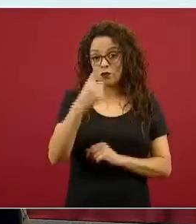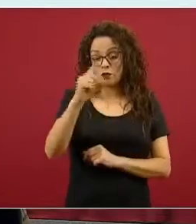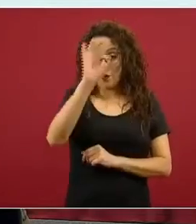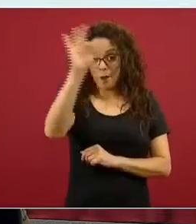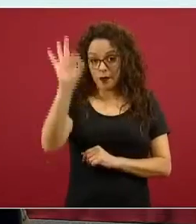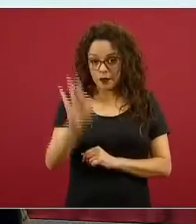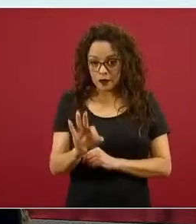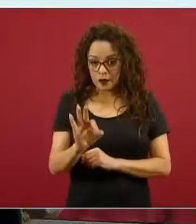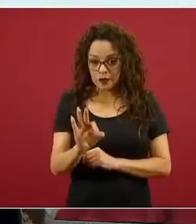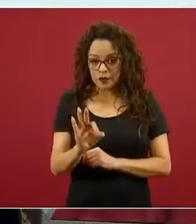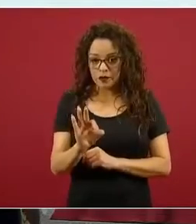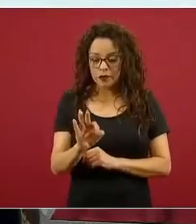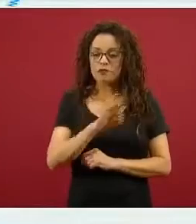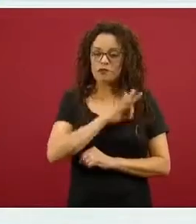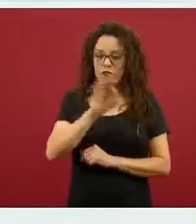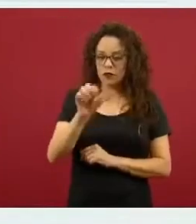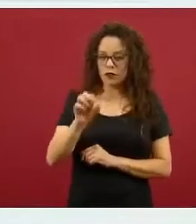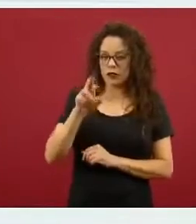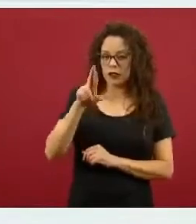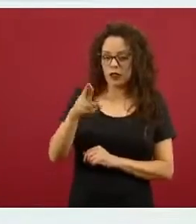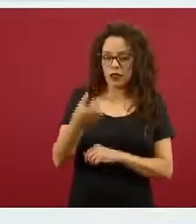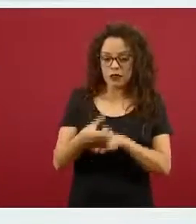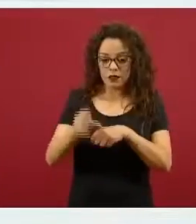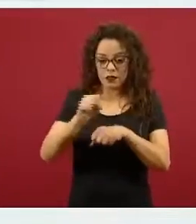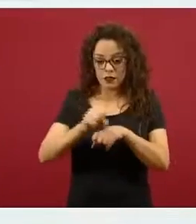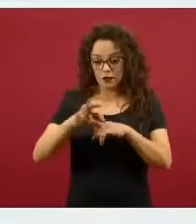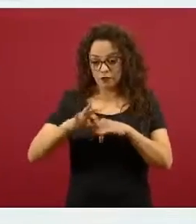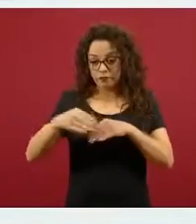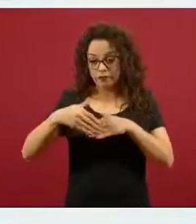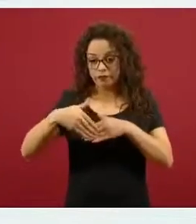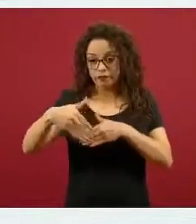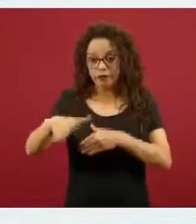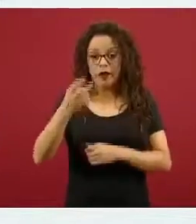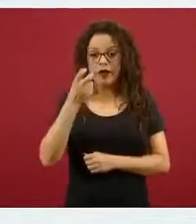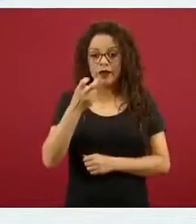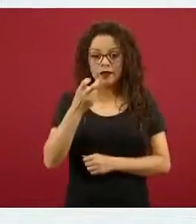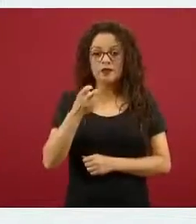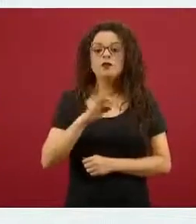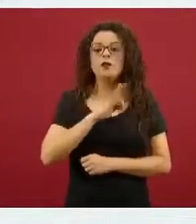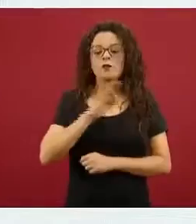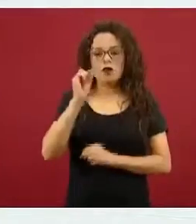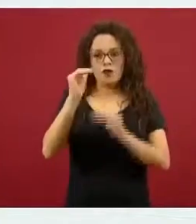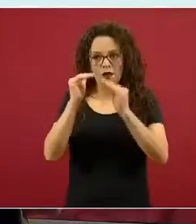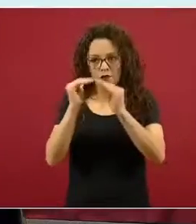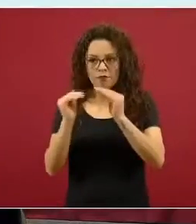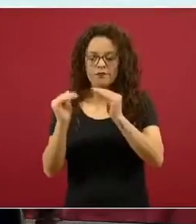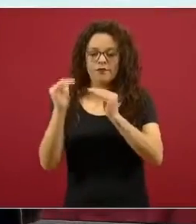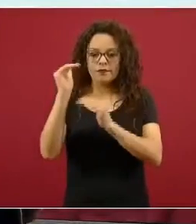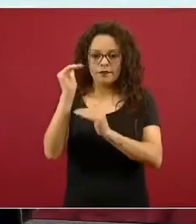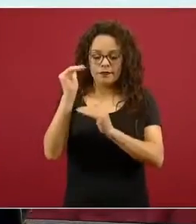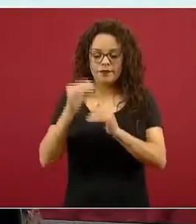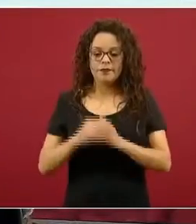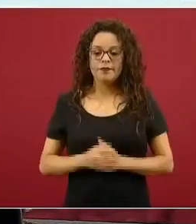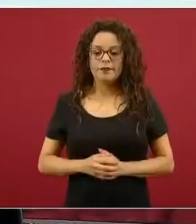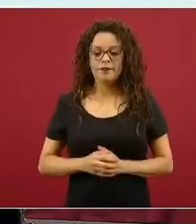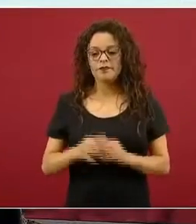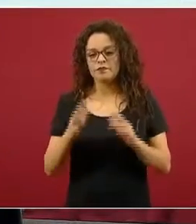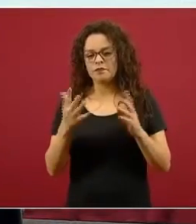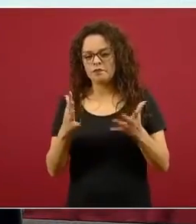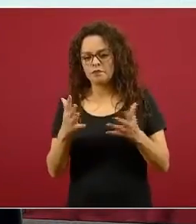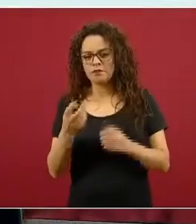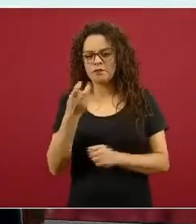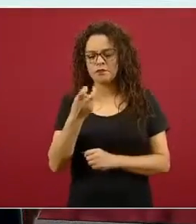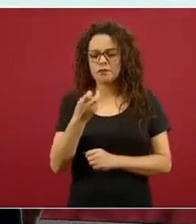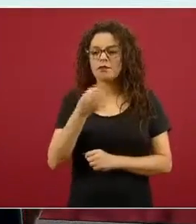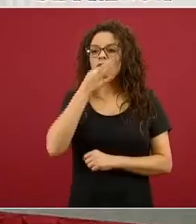muy probable que a finales de la semana esta tendencia se vea de incremento. De incremento, que es un poco